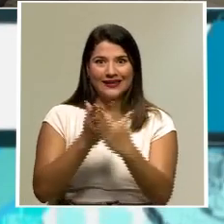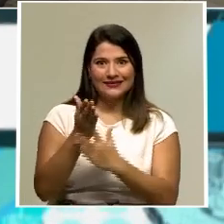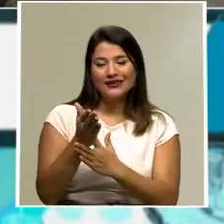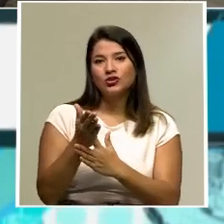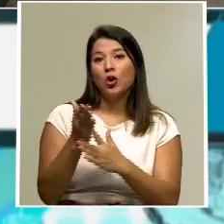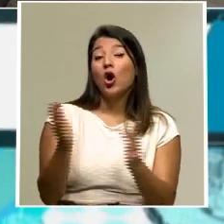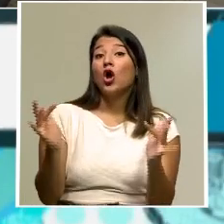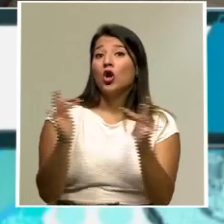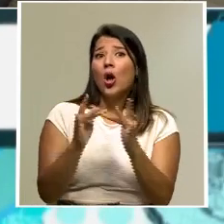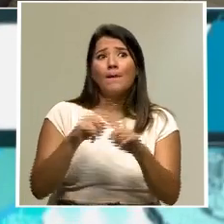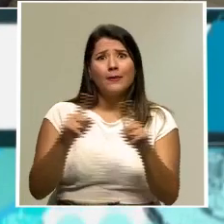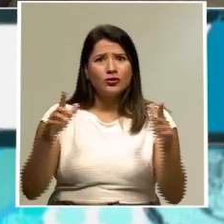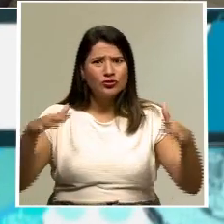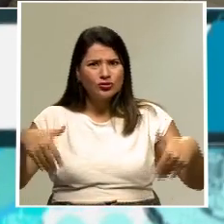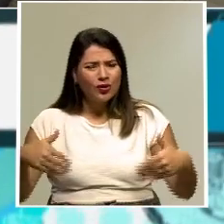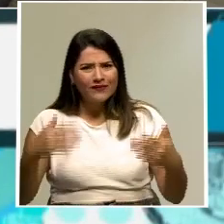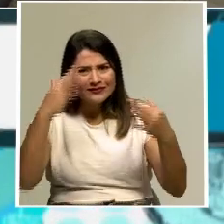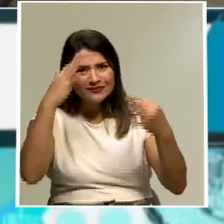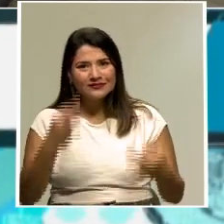toman.